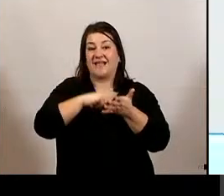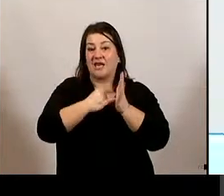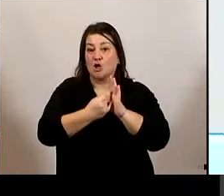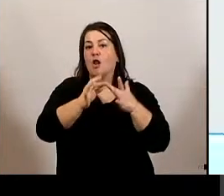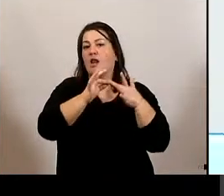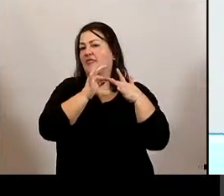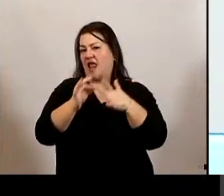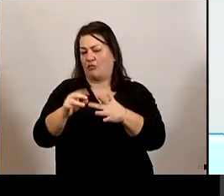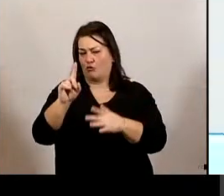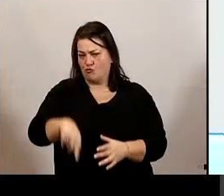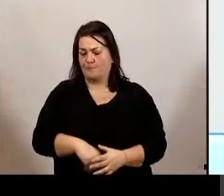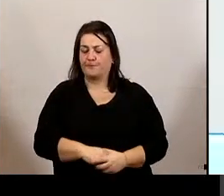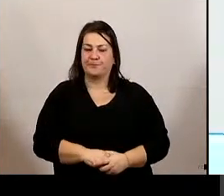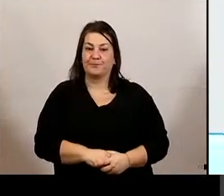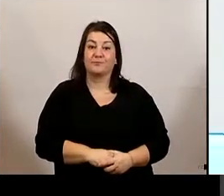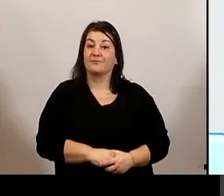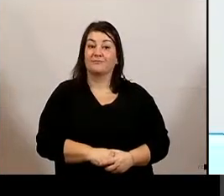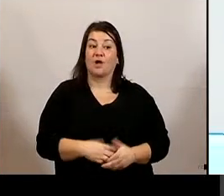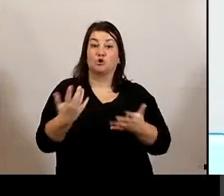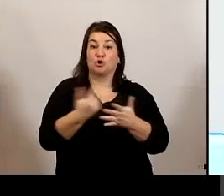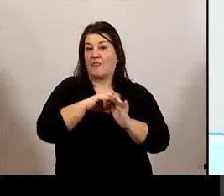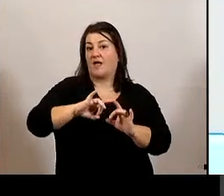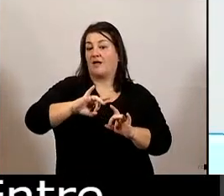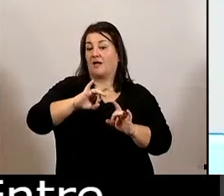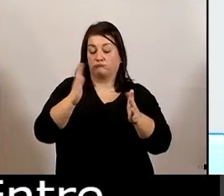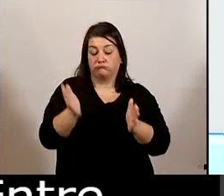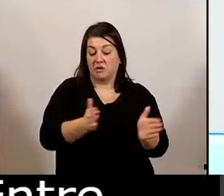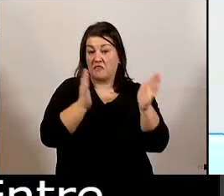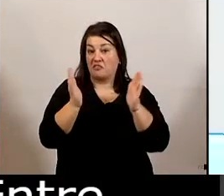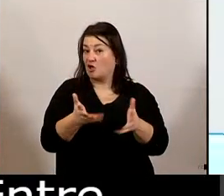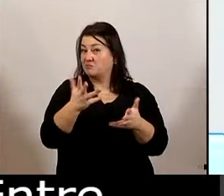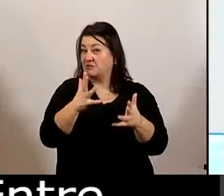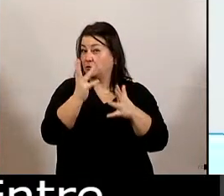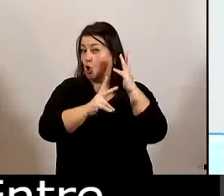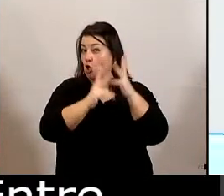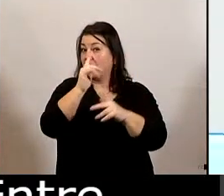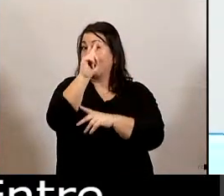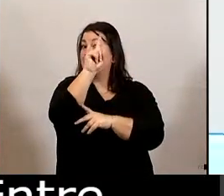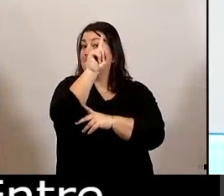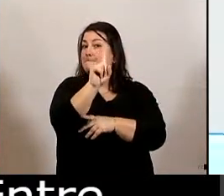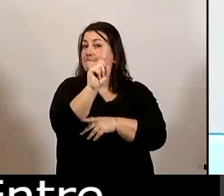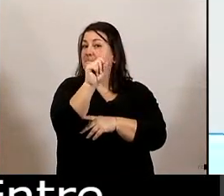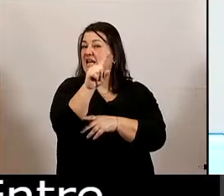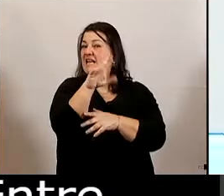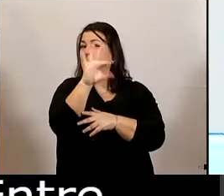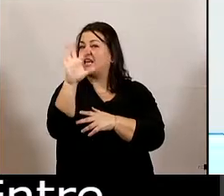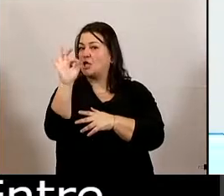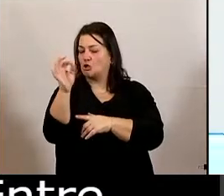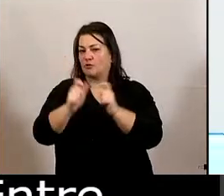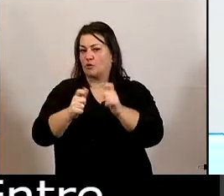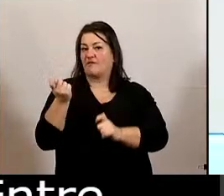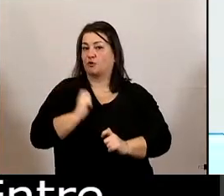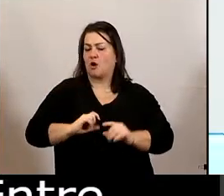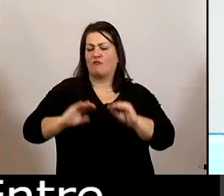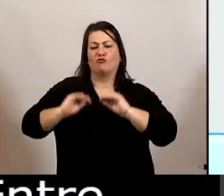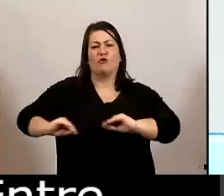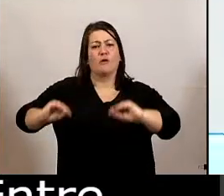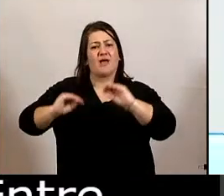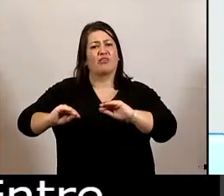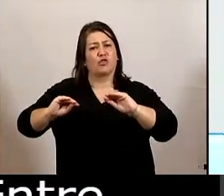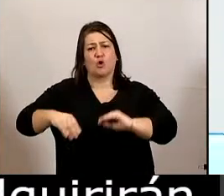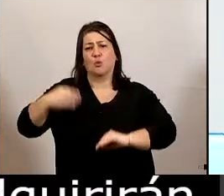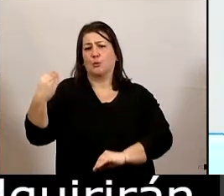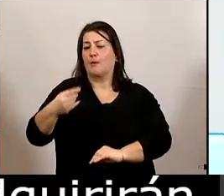liderazgo. Entre todas las ediciones se calcula que 1.500 profesionales adquirirán una cualificación